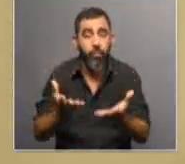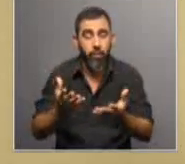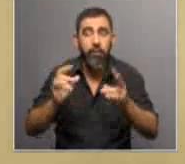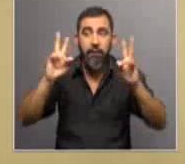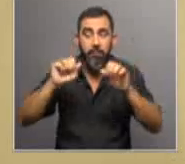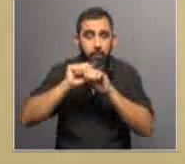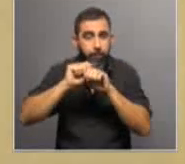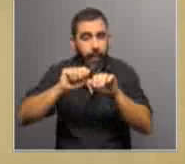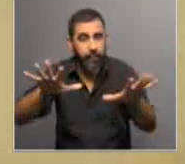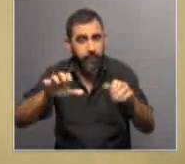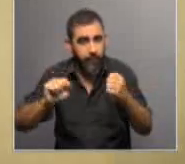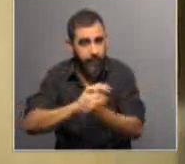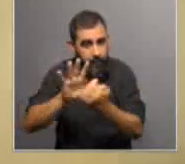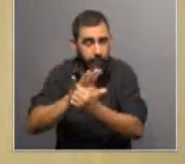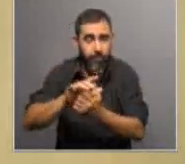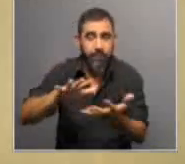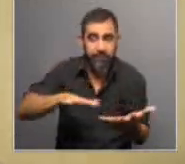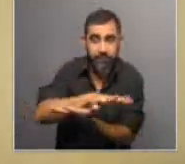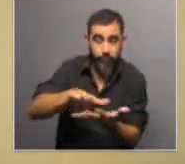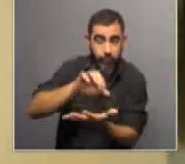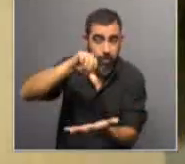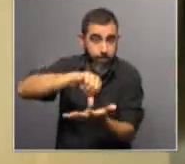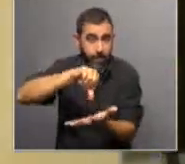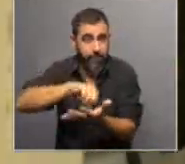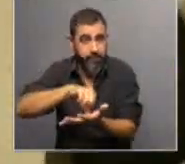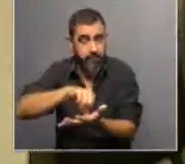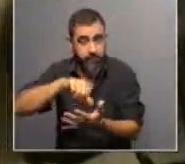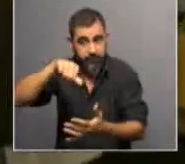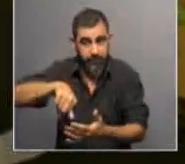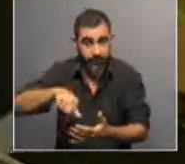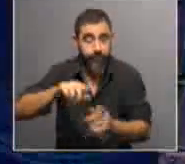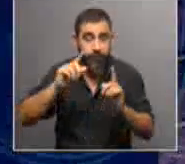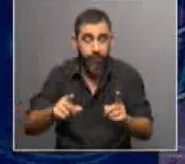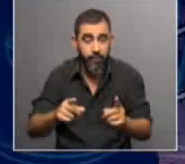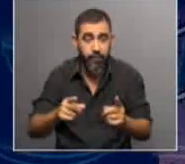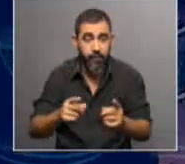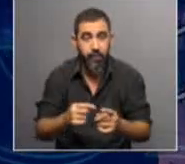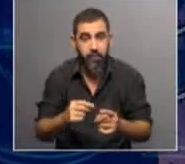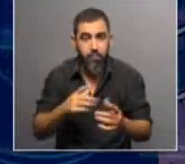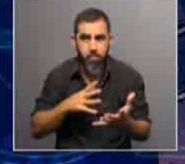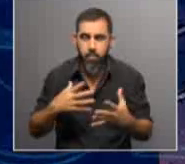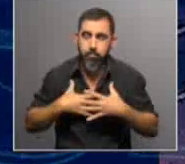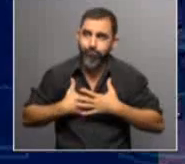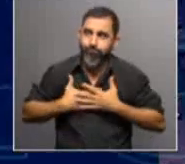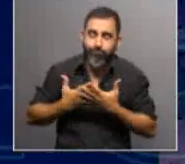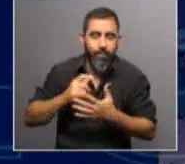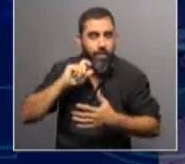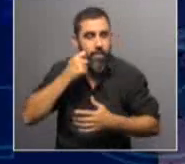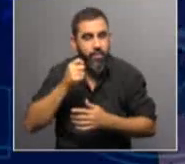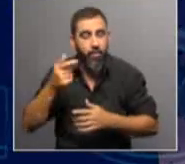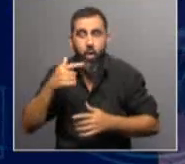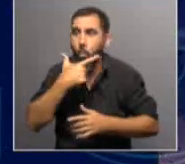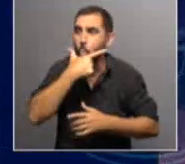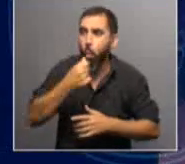tema de la pandemia, lo que es la situación del país, nos vivimos como súper mimados en que un